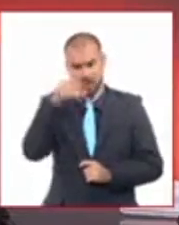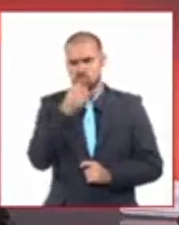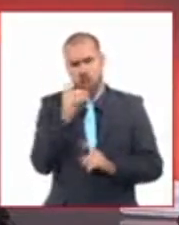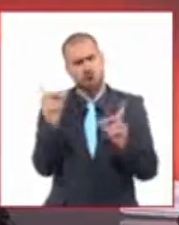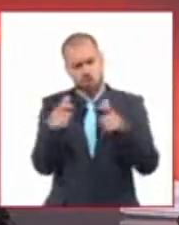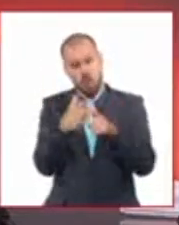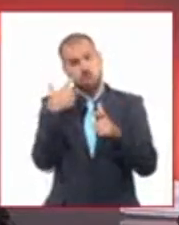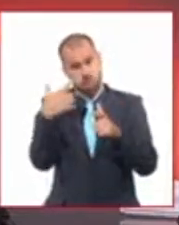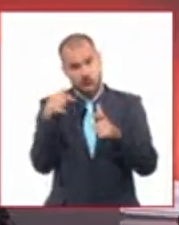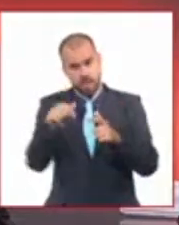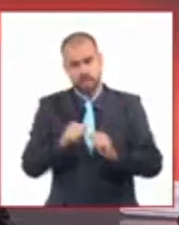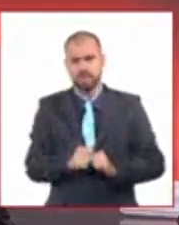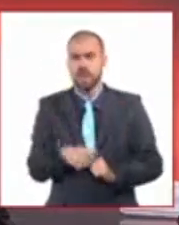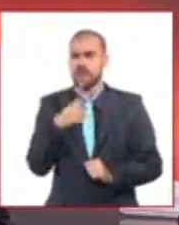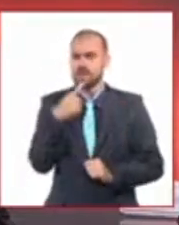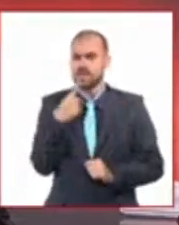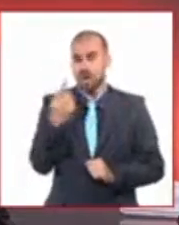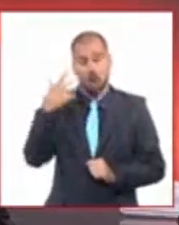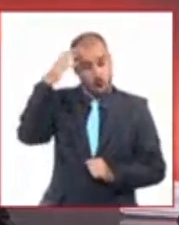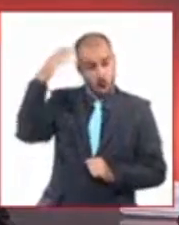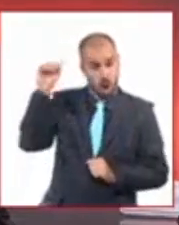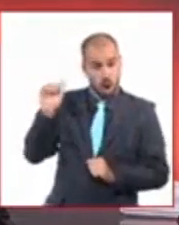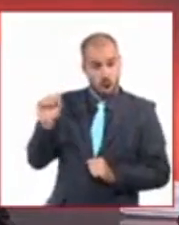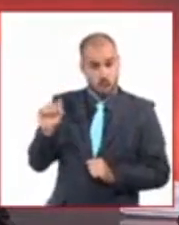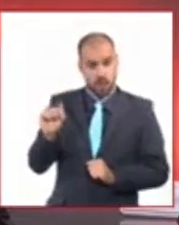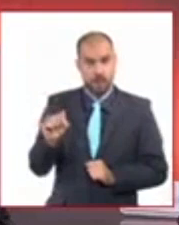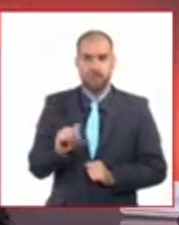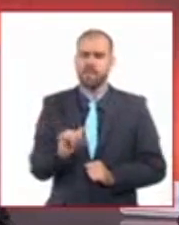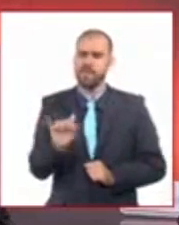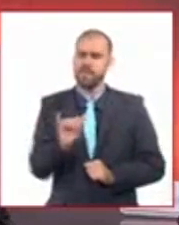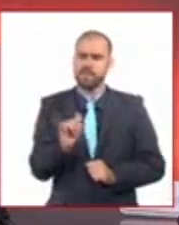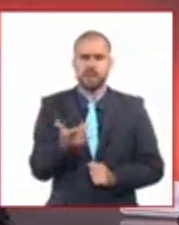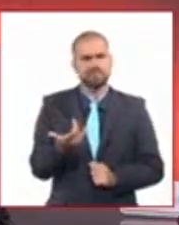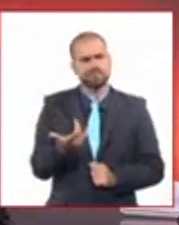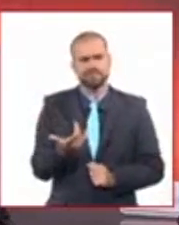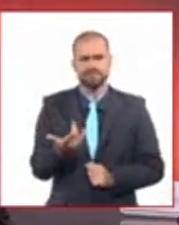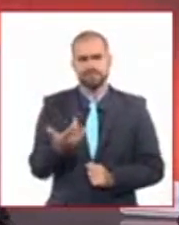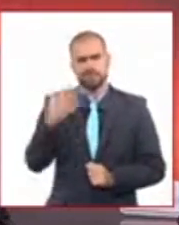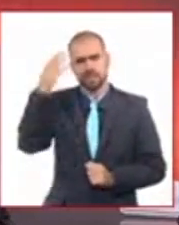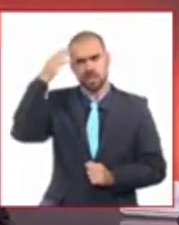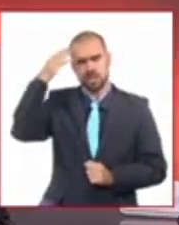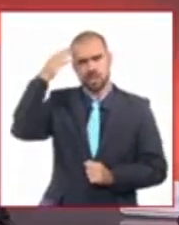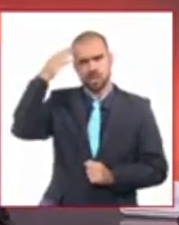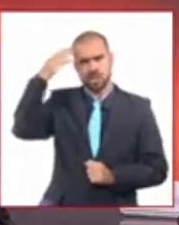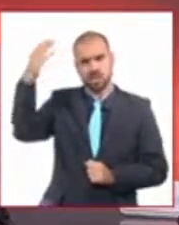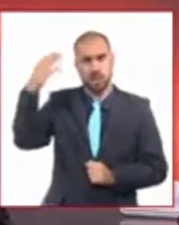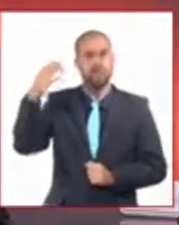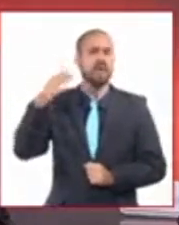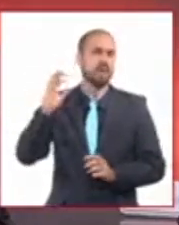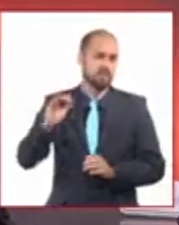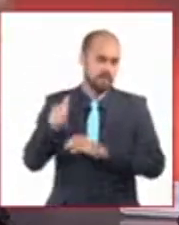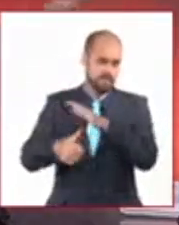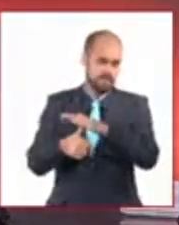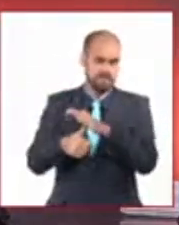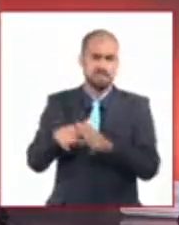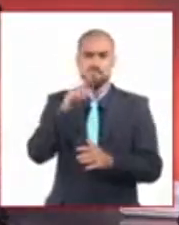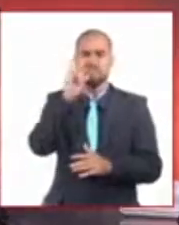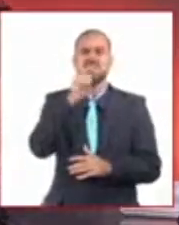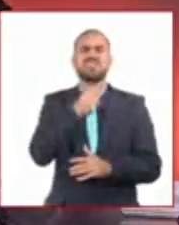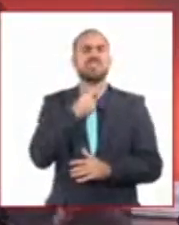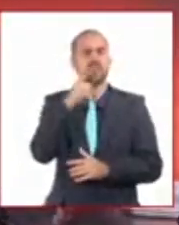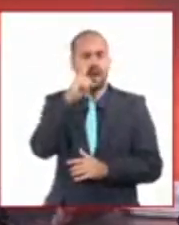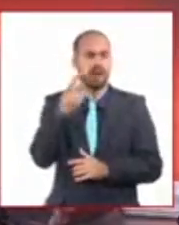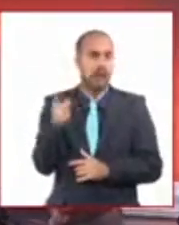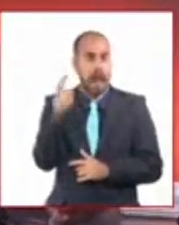que está luchando un gobierno perdón un país no un gobierno el gobierno del demócrata joe biden que está tratando aunque lo dijo fue